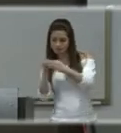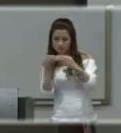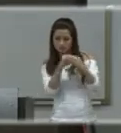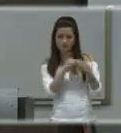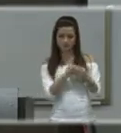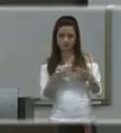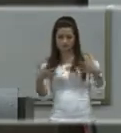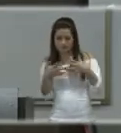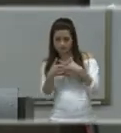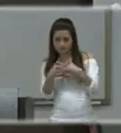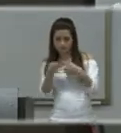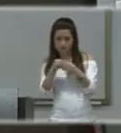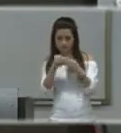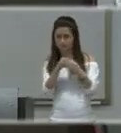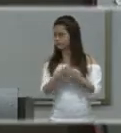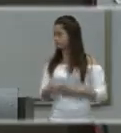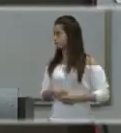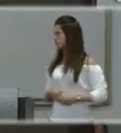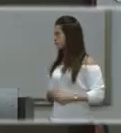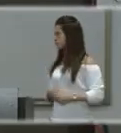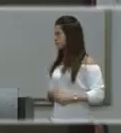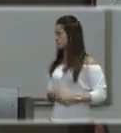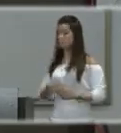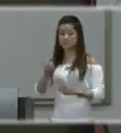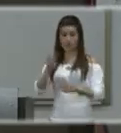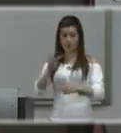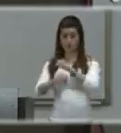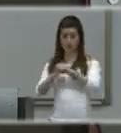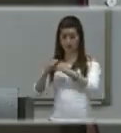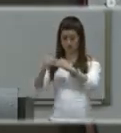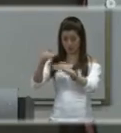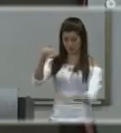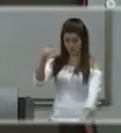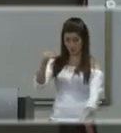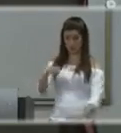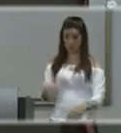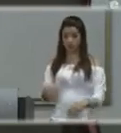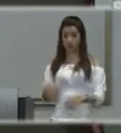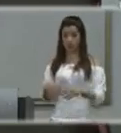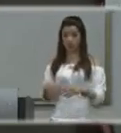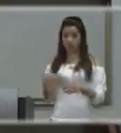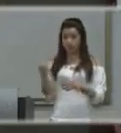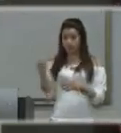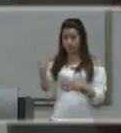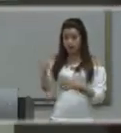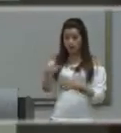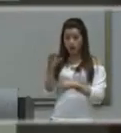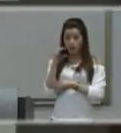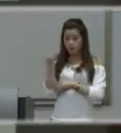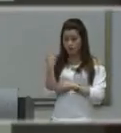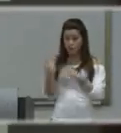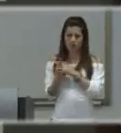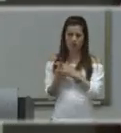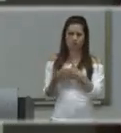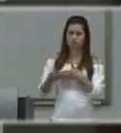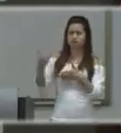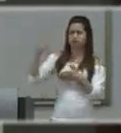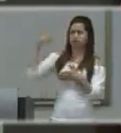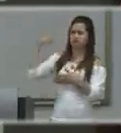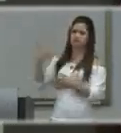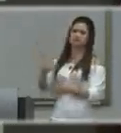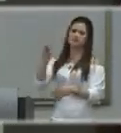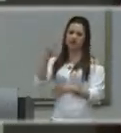La Corte, digamos, la esterilización de menores no es algo que empezó a ocurrir este año en Colombia. Lleva ocurriendo mucho tiempo. Lo que